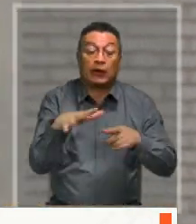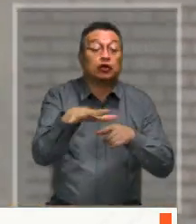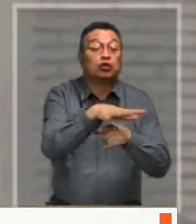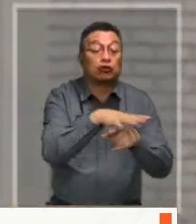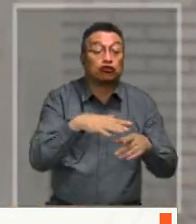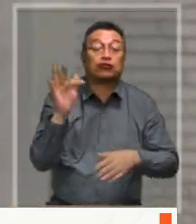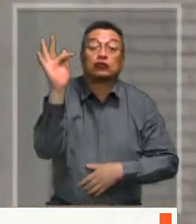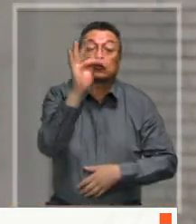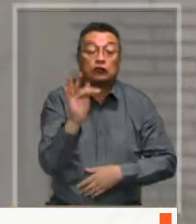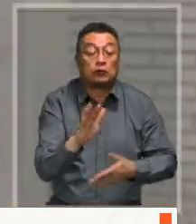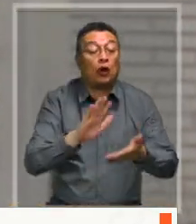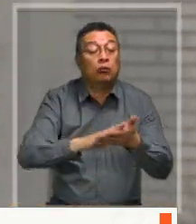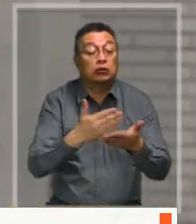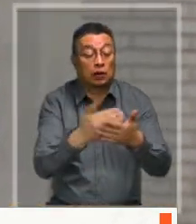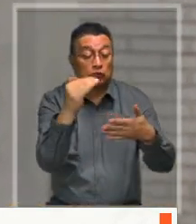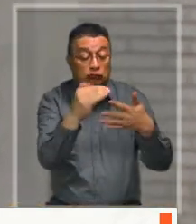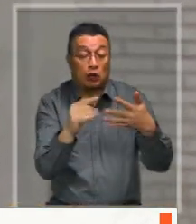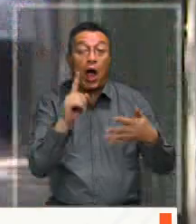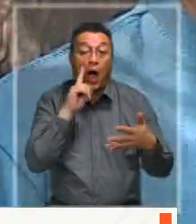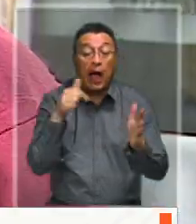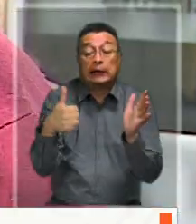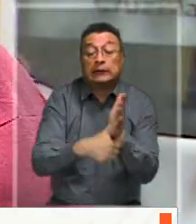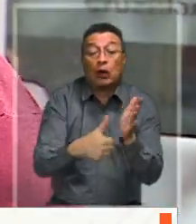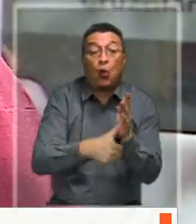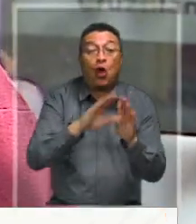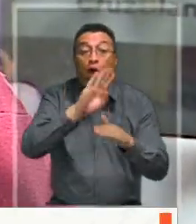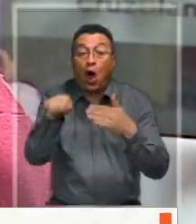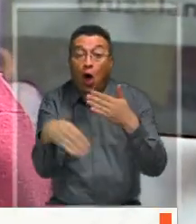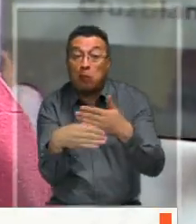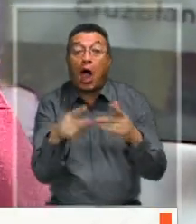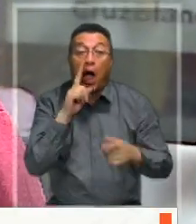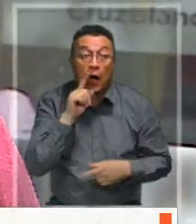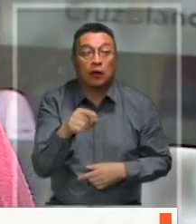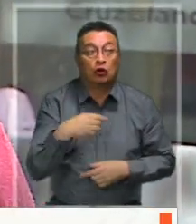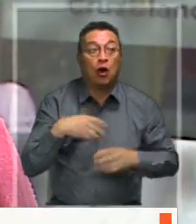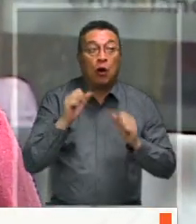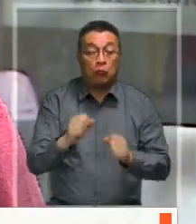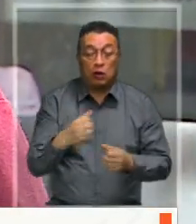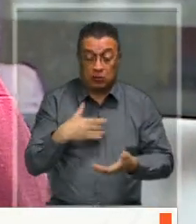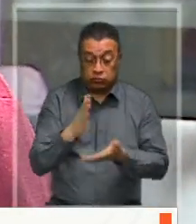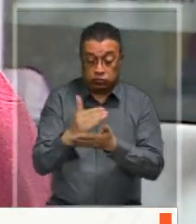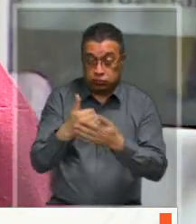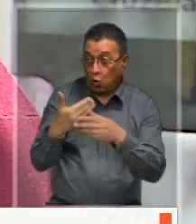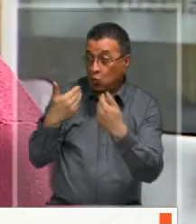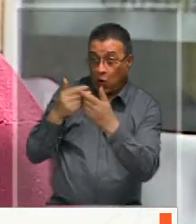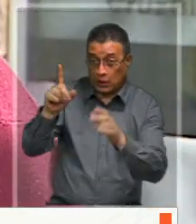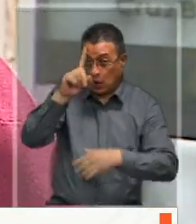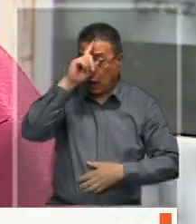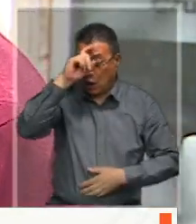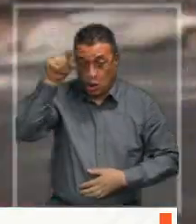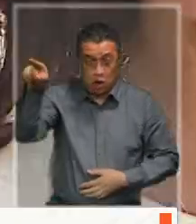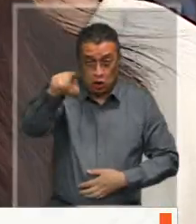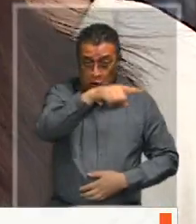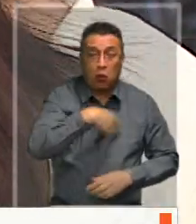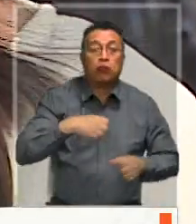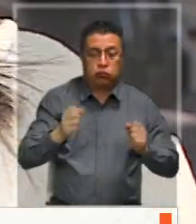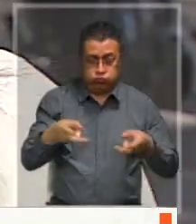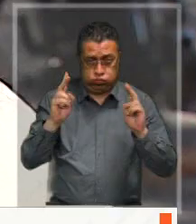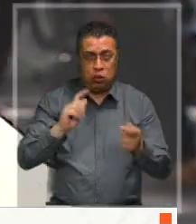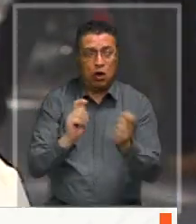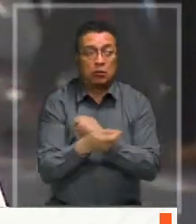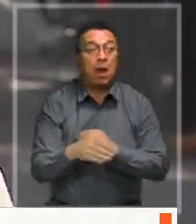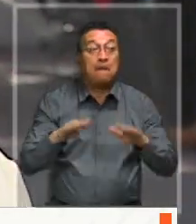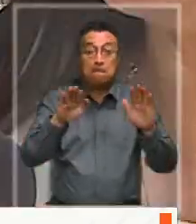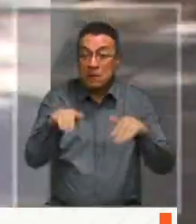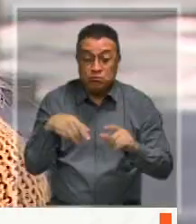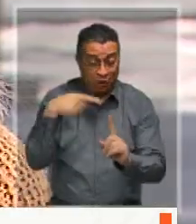FONASA y si cuenta con un seguro complementario. Si ese plan involucra que yo me voy a poder atender en todas las clínicas de la misma forma, claro que me cambiaría. Siempre que fuera los